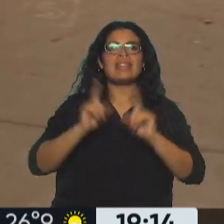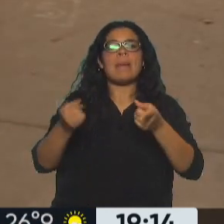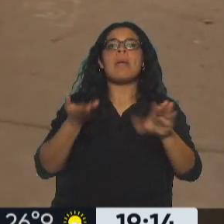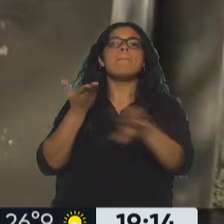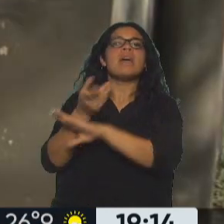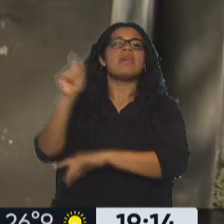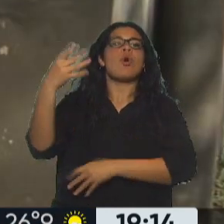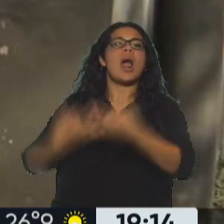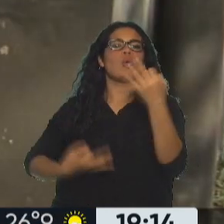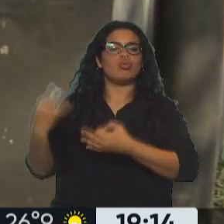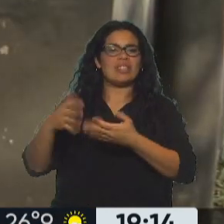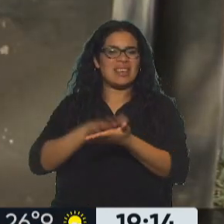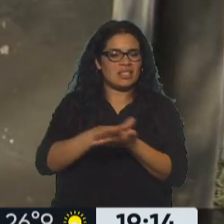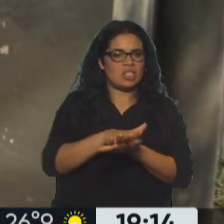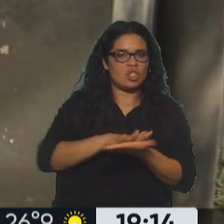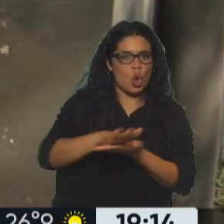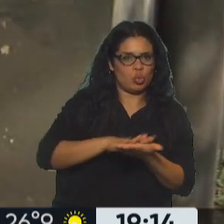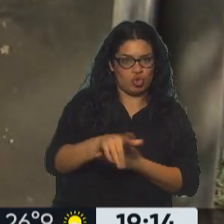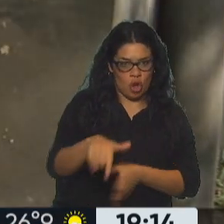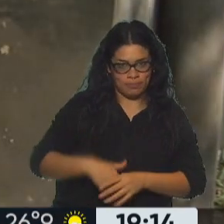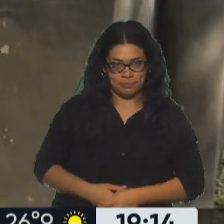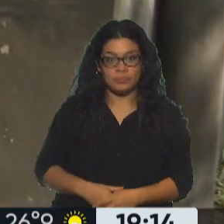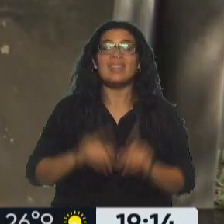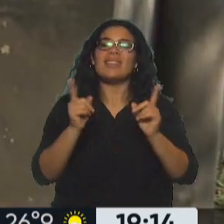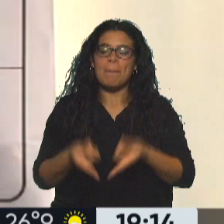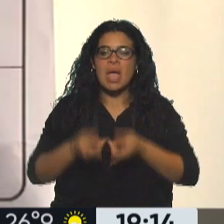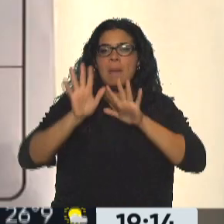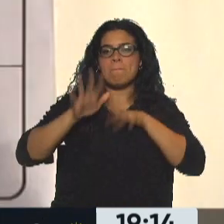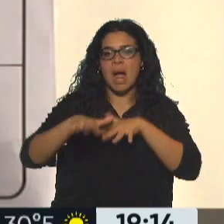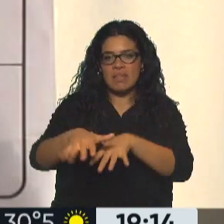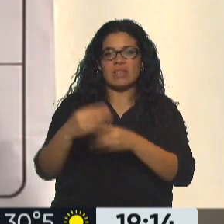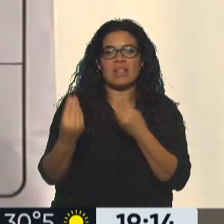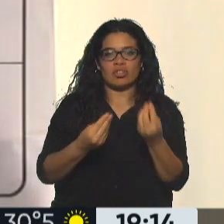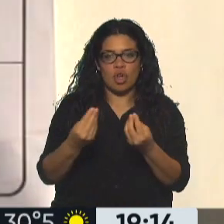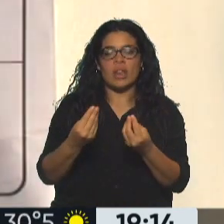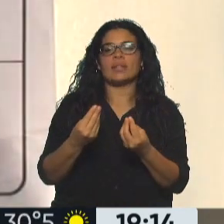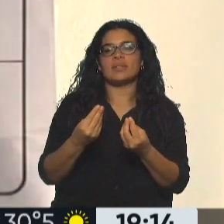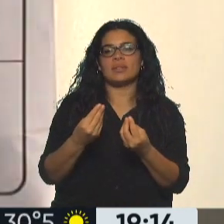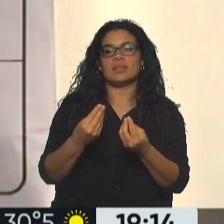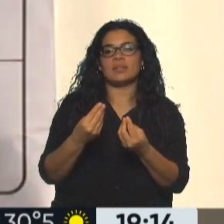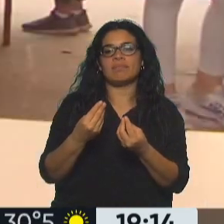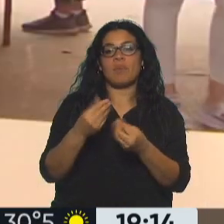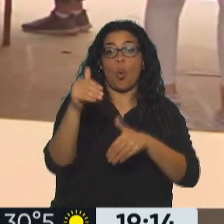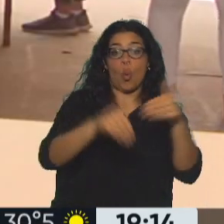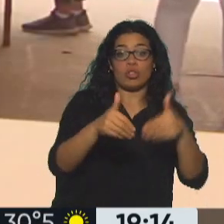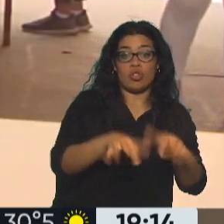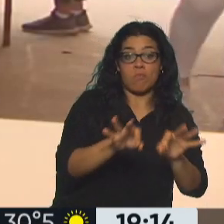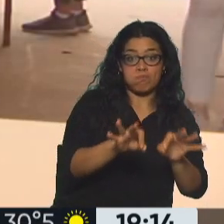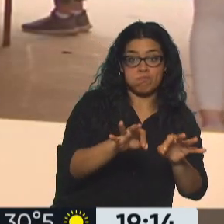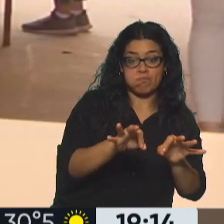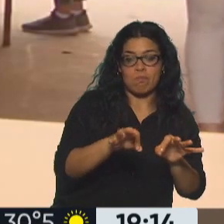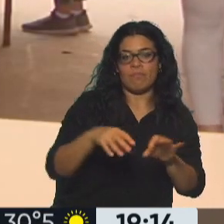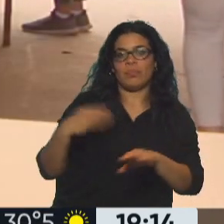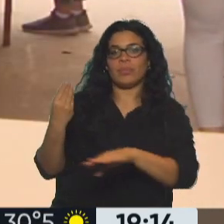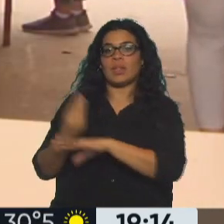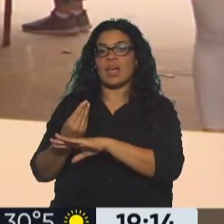fin a esta situación. Y también, a partir de las manifestaciones que desarrolló, que hizo luego de la votación el candidato